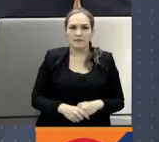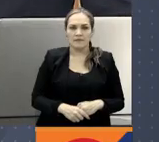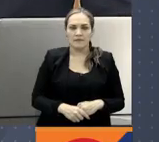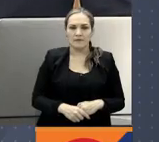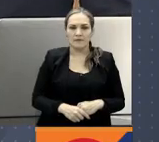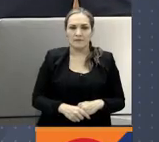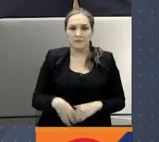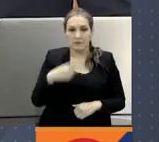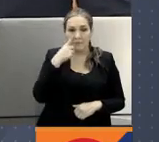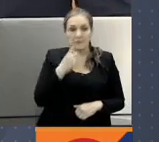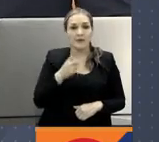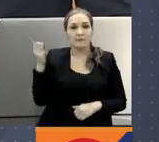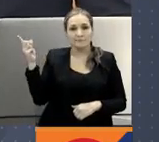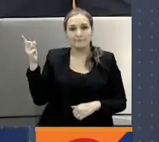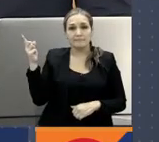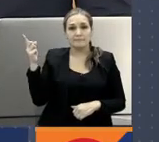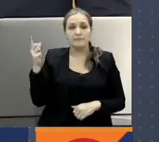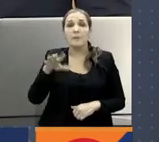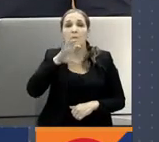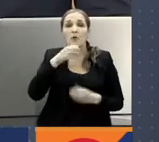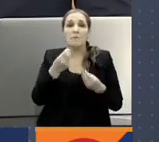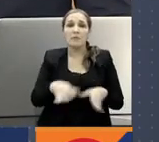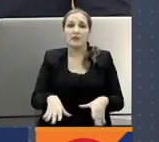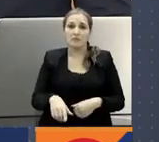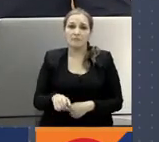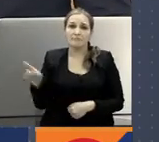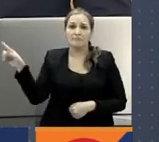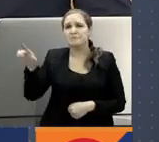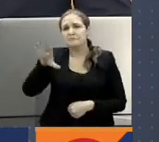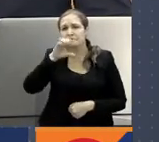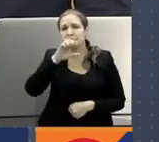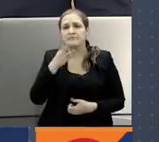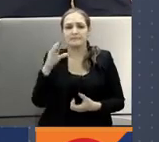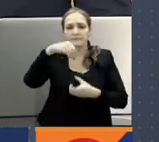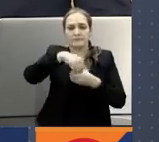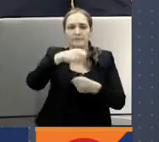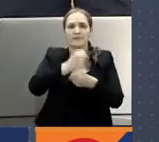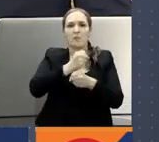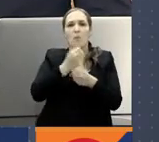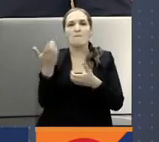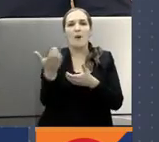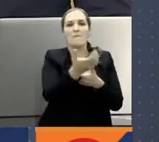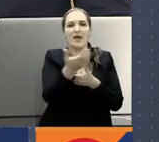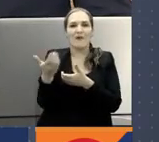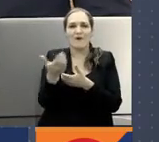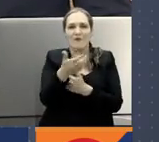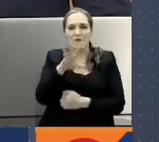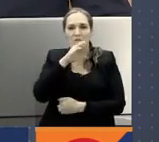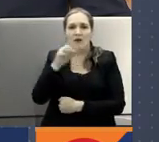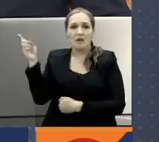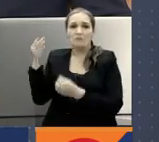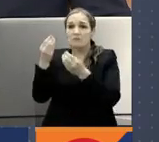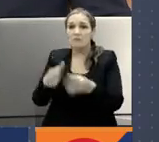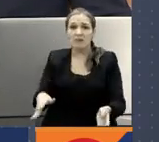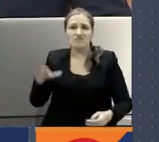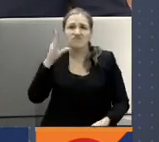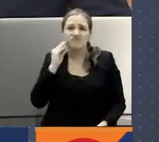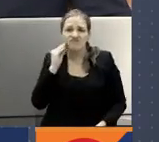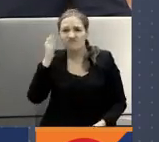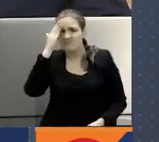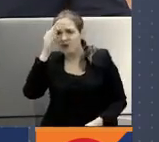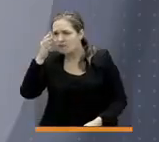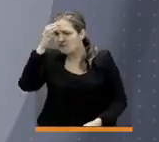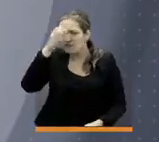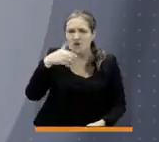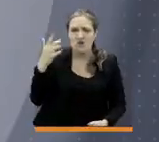Y miren esta historia, se busca a Gasper, uno de los perros que hace parte del Cuerpo de Bomberos de Bogotá y que tiene mucha experiencia en búsqueda de